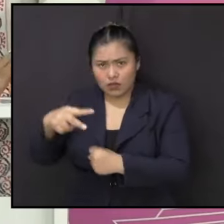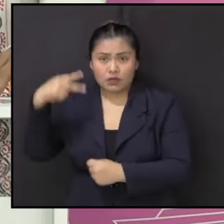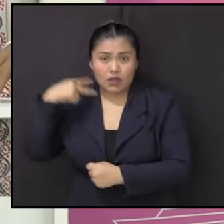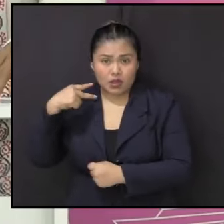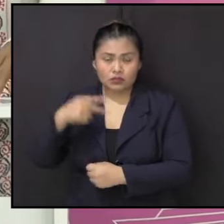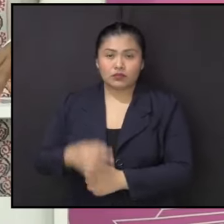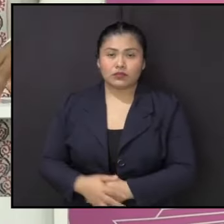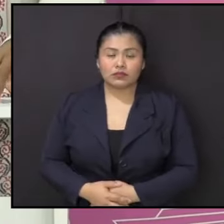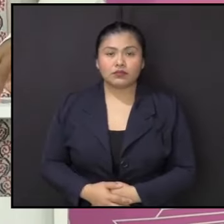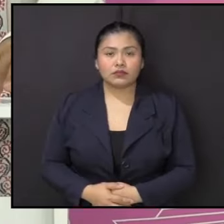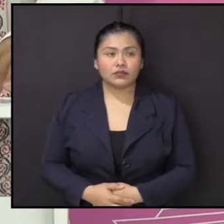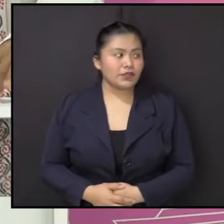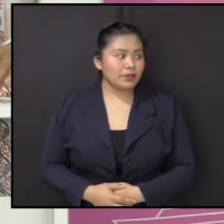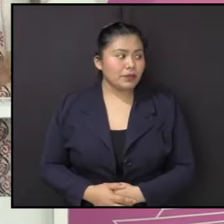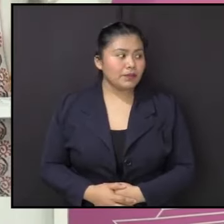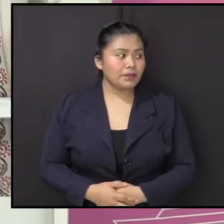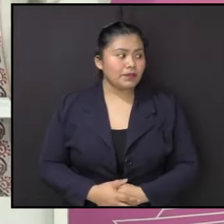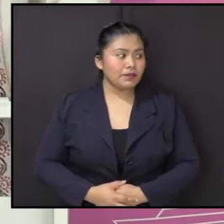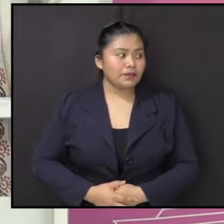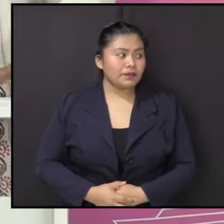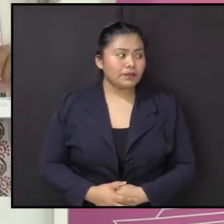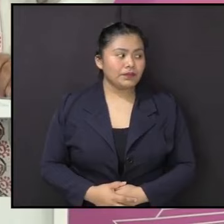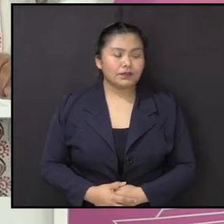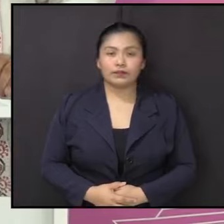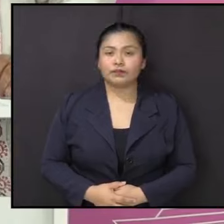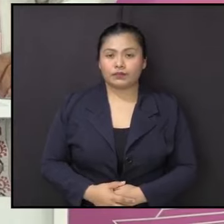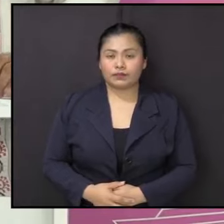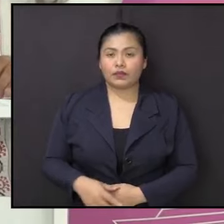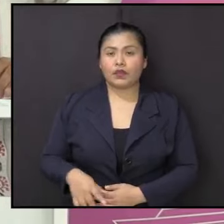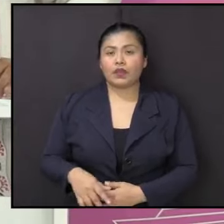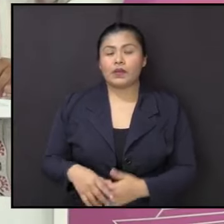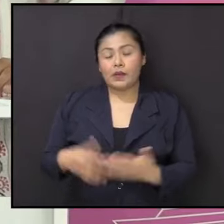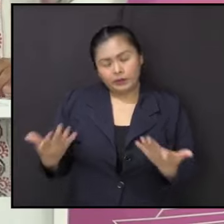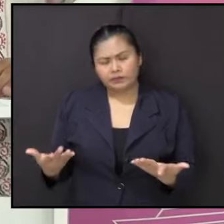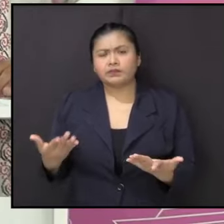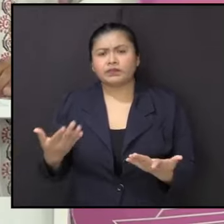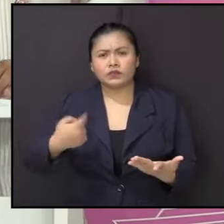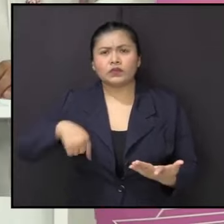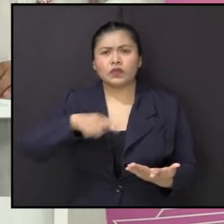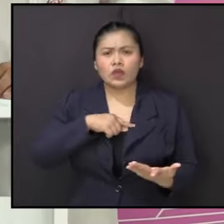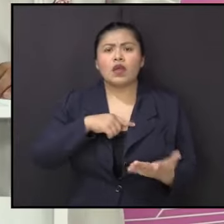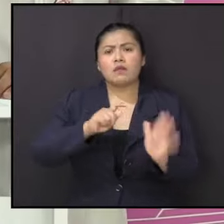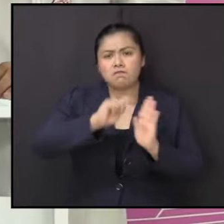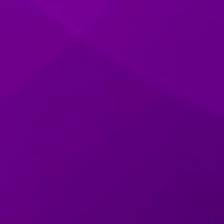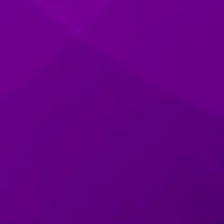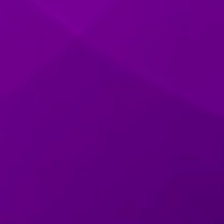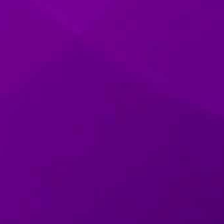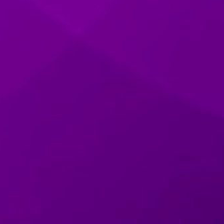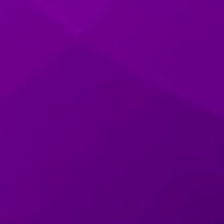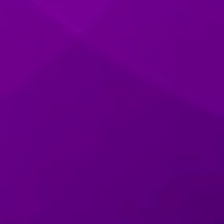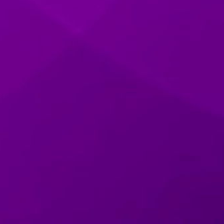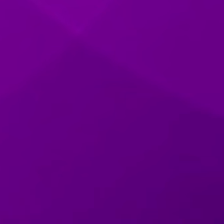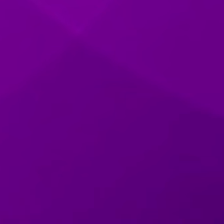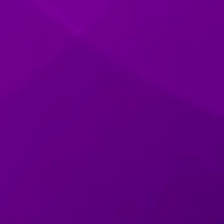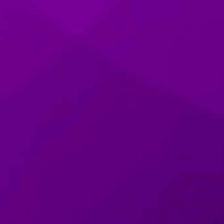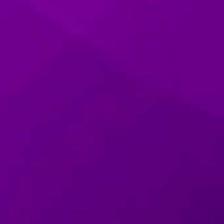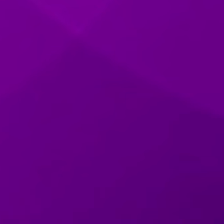gracias. A continuación, conoceremos las reglas de este debate a través de un video.